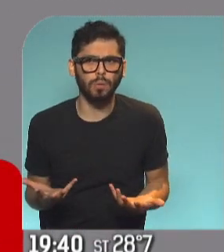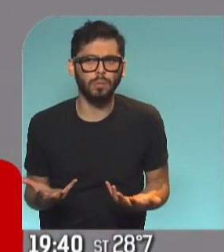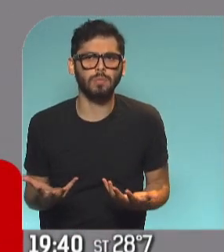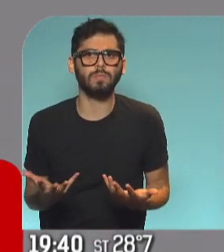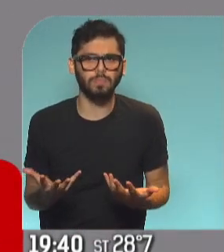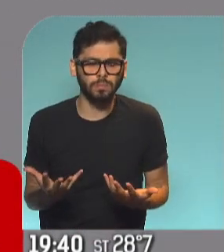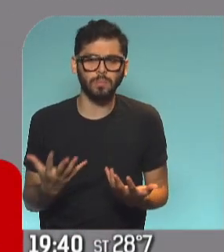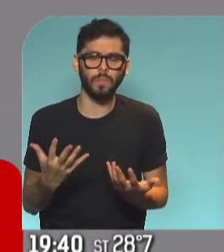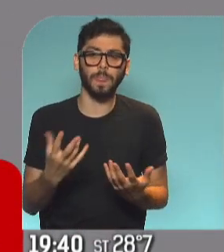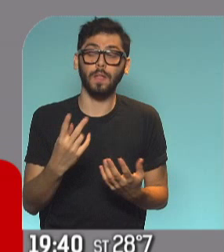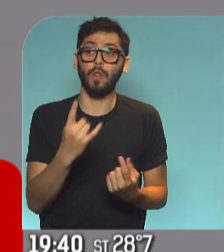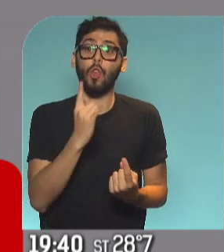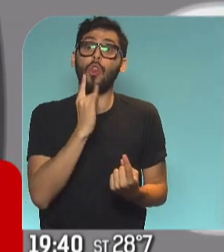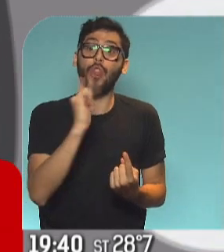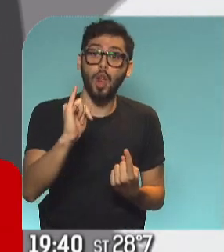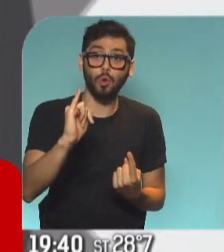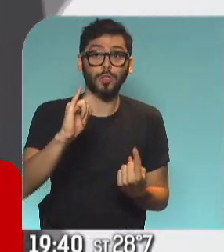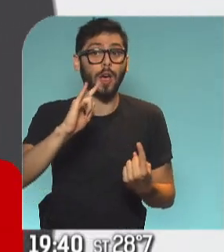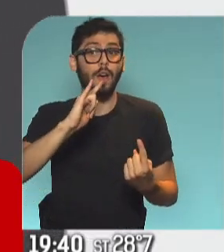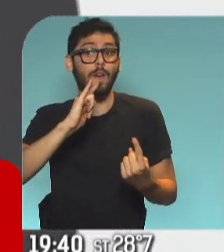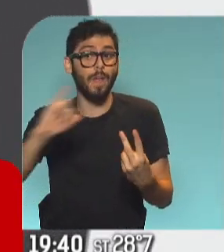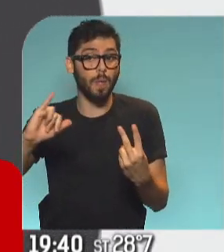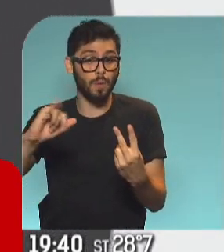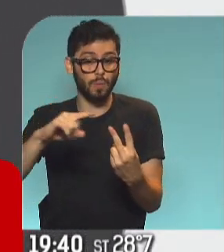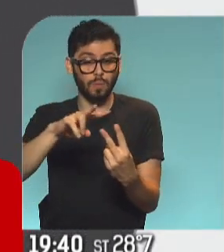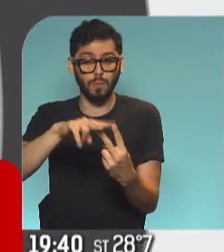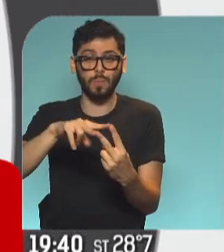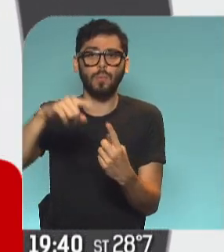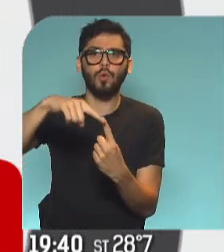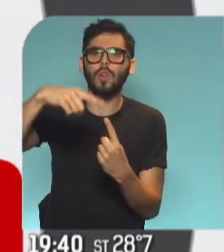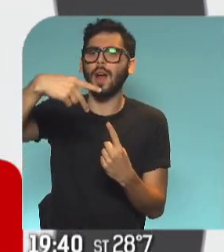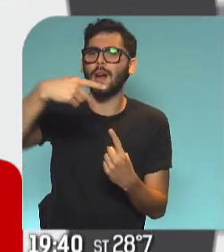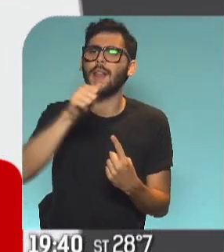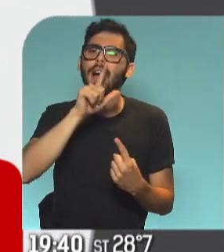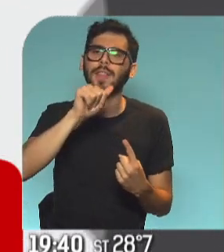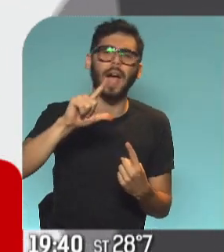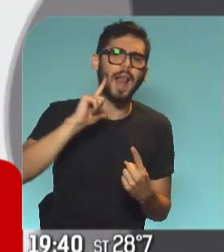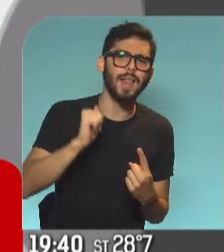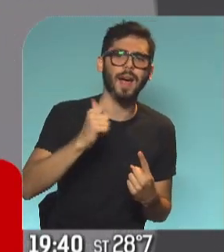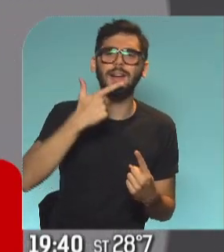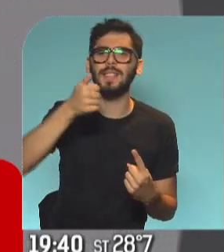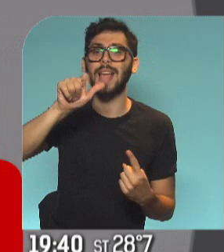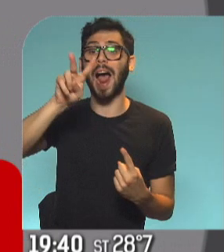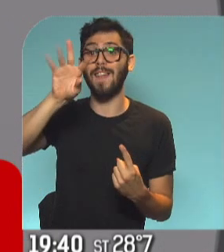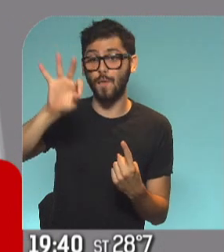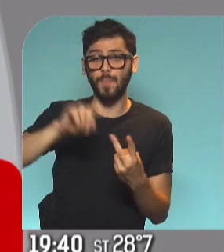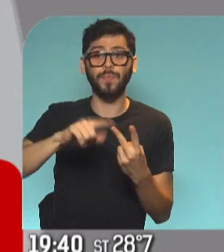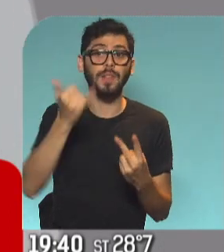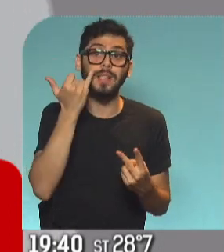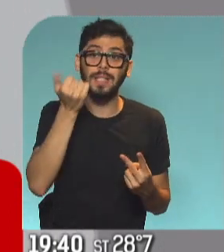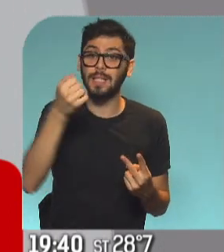esas dos denuncias, estamos hablando de Natalia Salvo y de Yamil Bianchi.